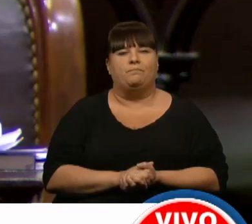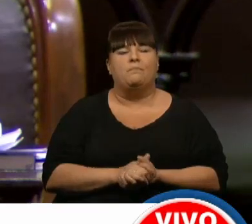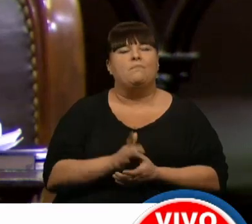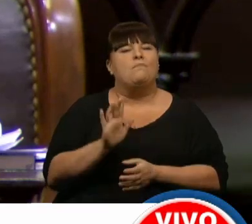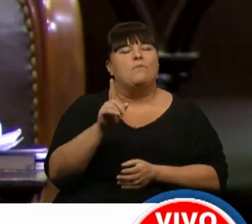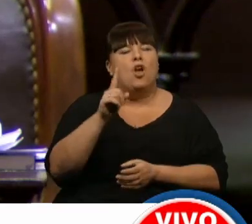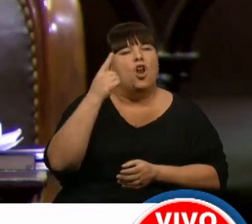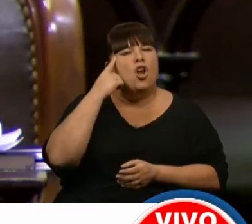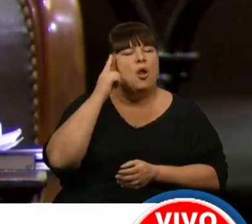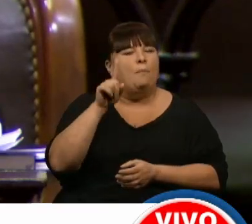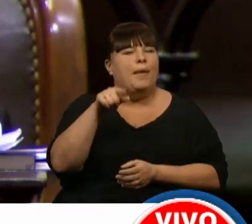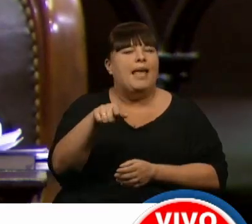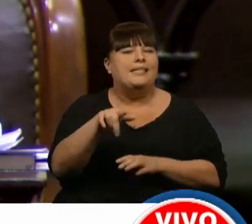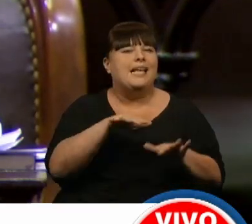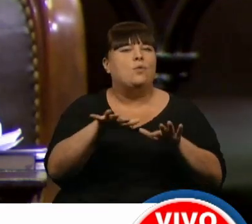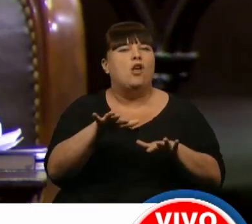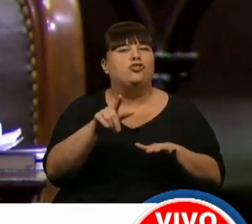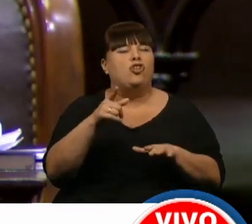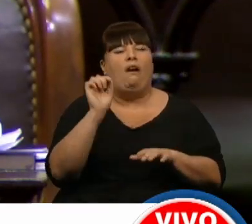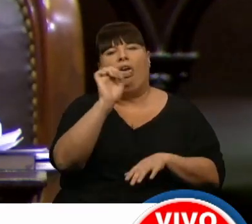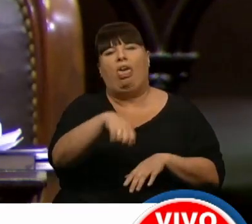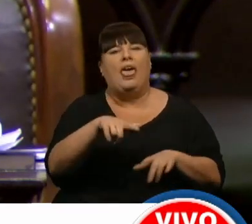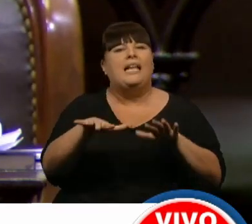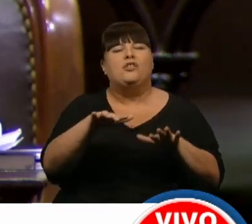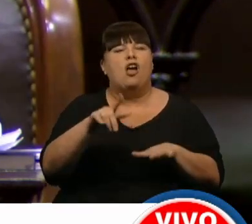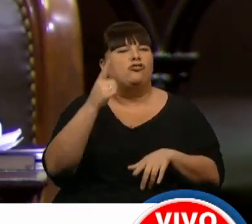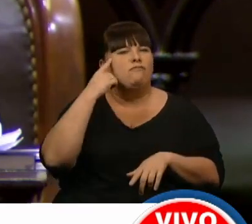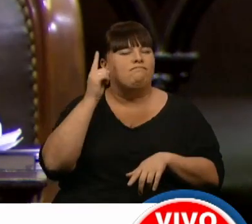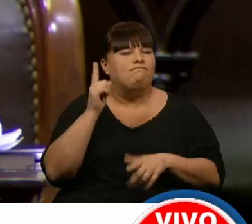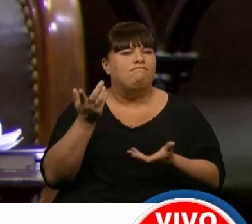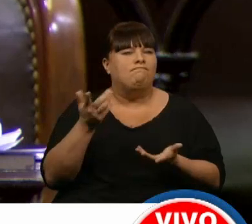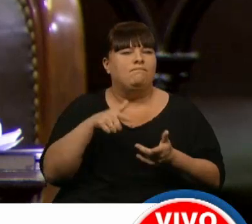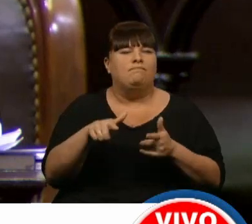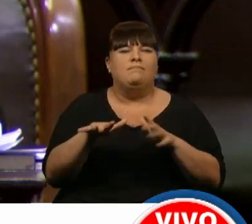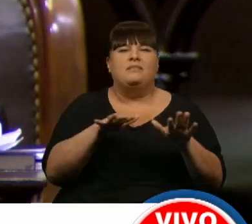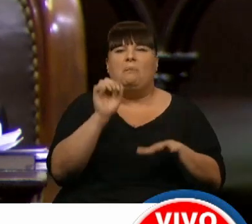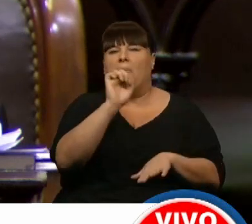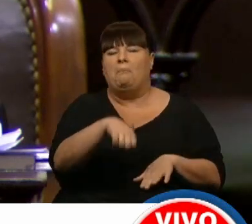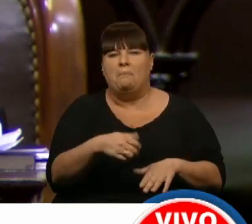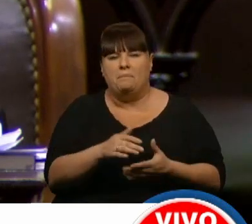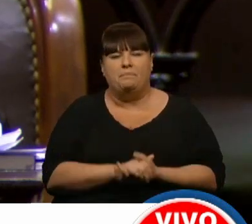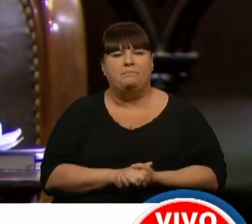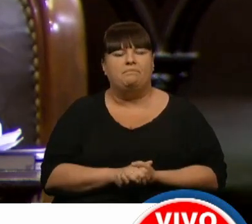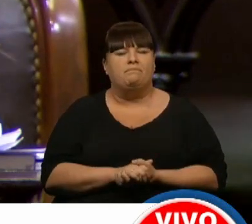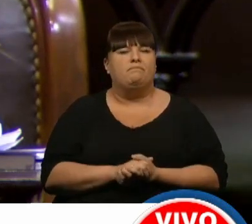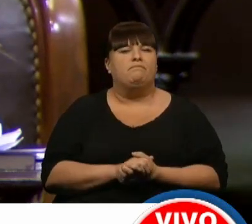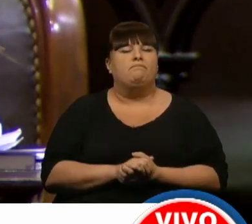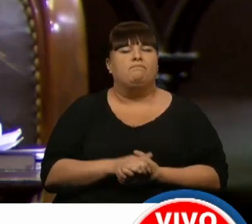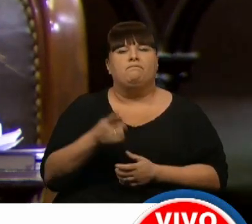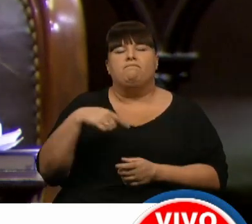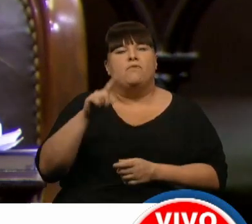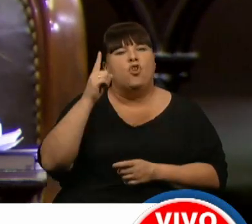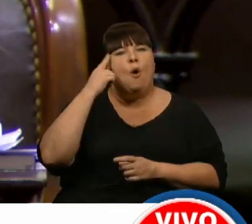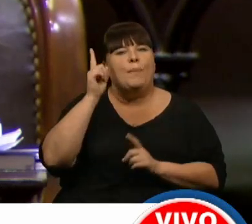se deja de mirar este contexto, se deja de mirar esta situación y no se pone